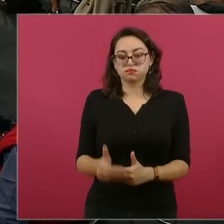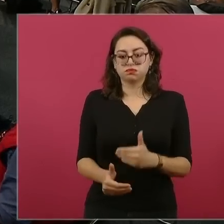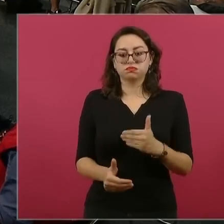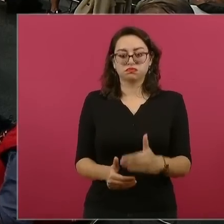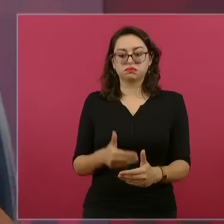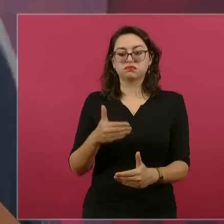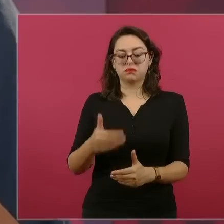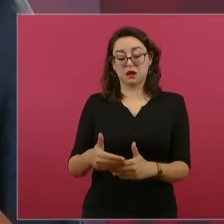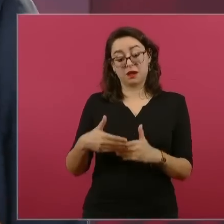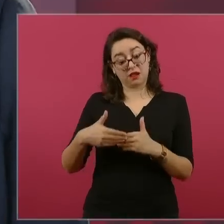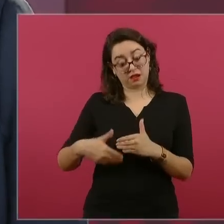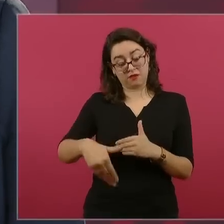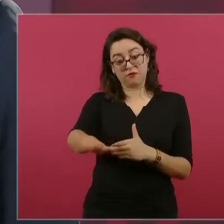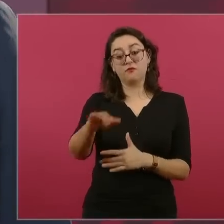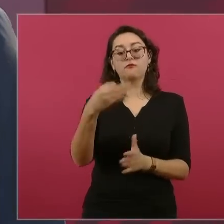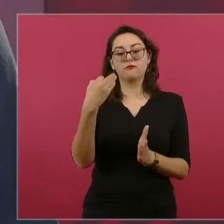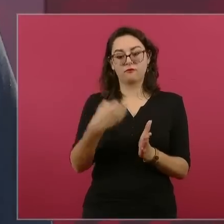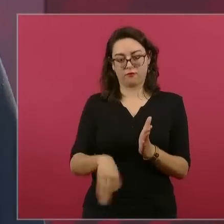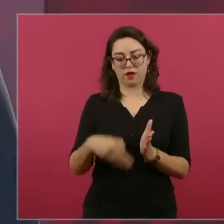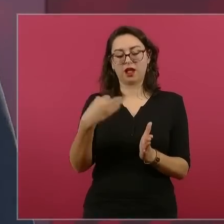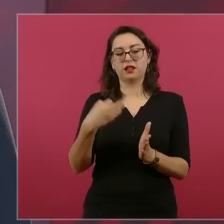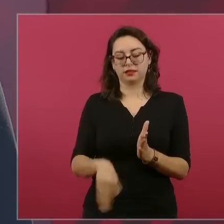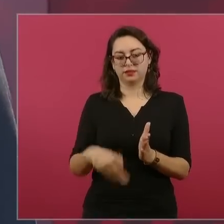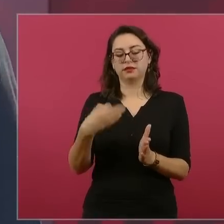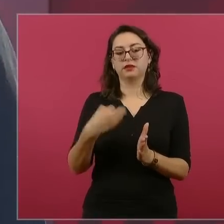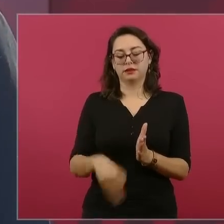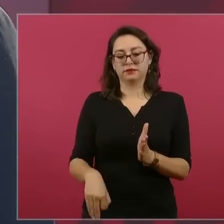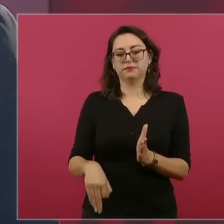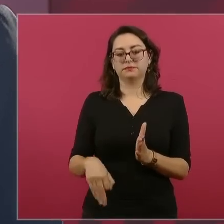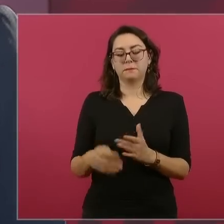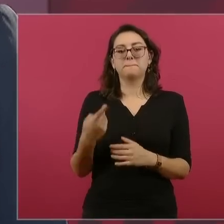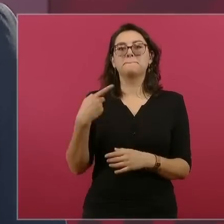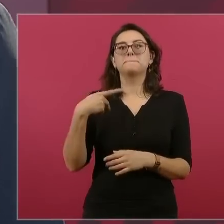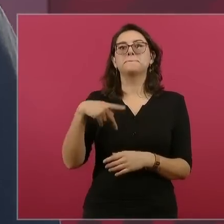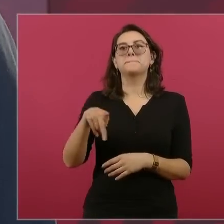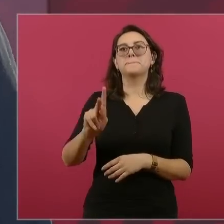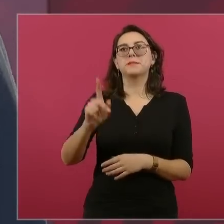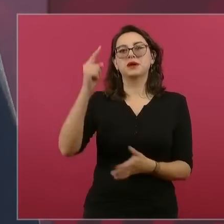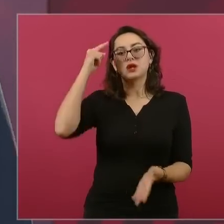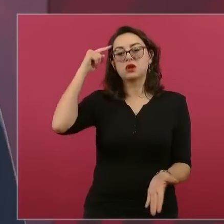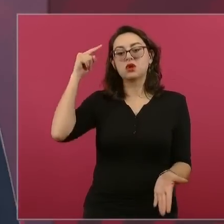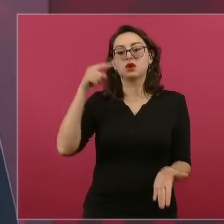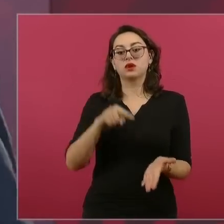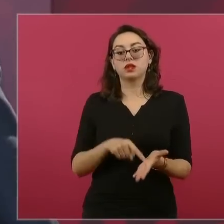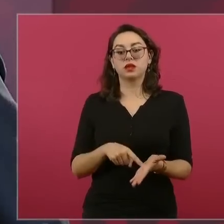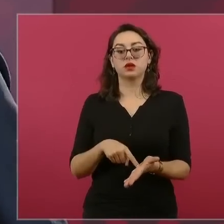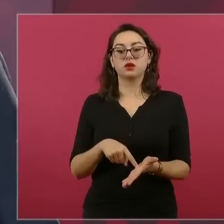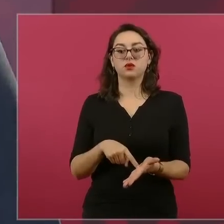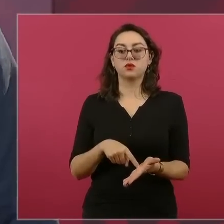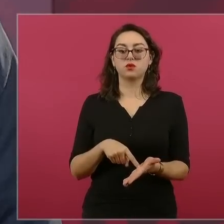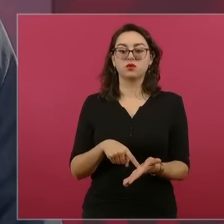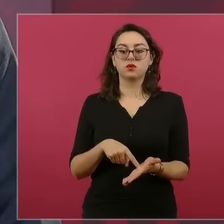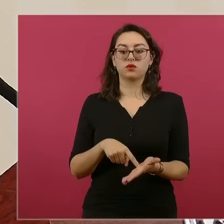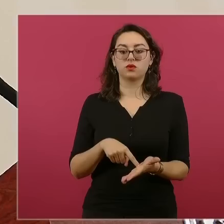falta, pero ya lo que es más